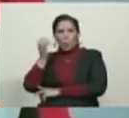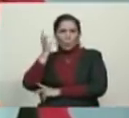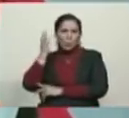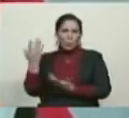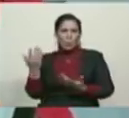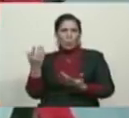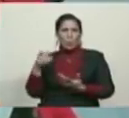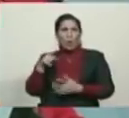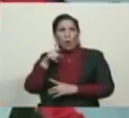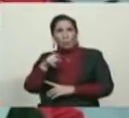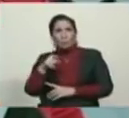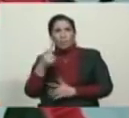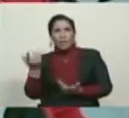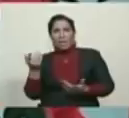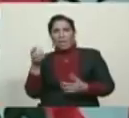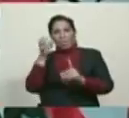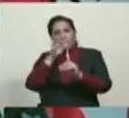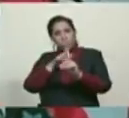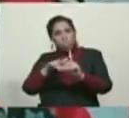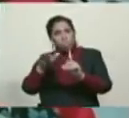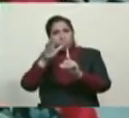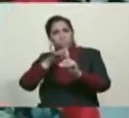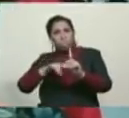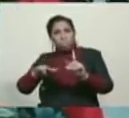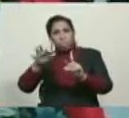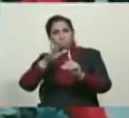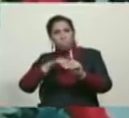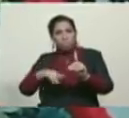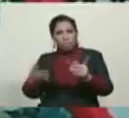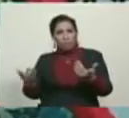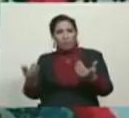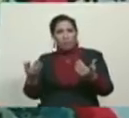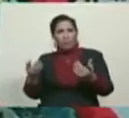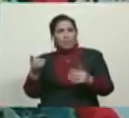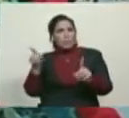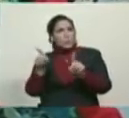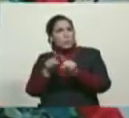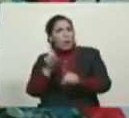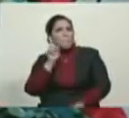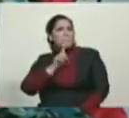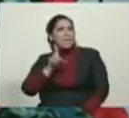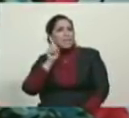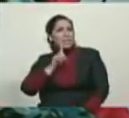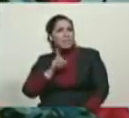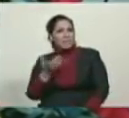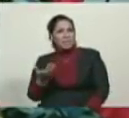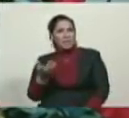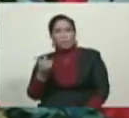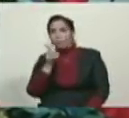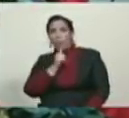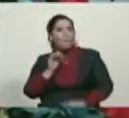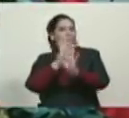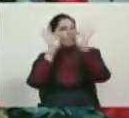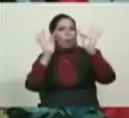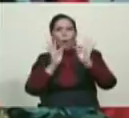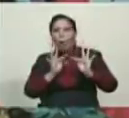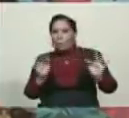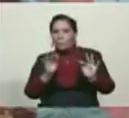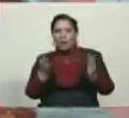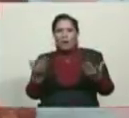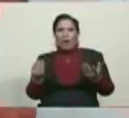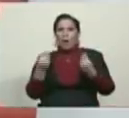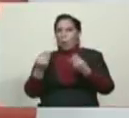cayendo a coba. Le están cayendo mentiras. No hay forma ni manera que la derecha